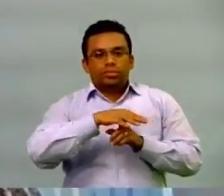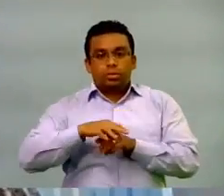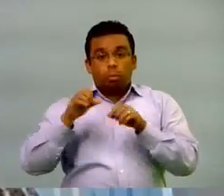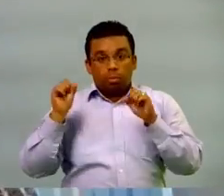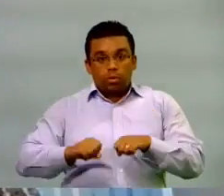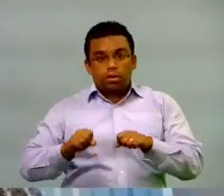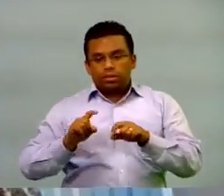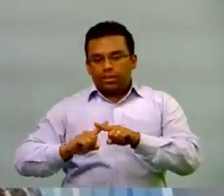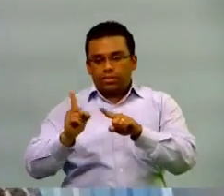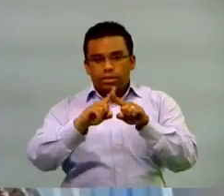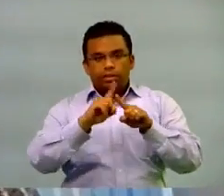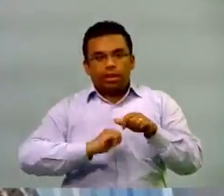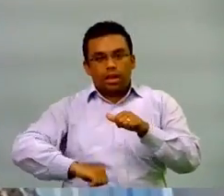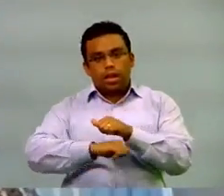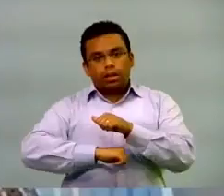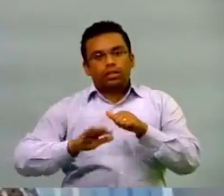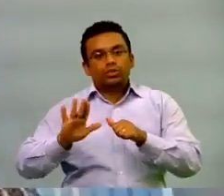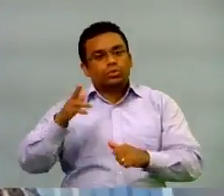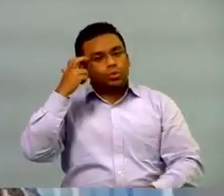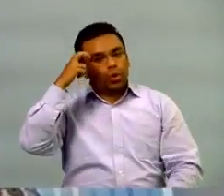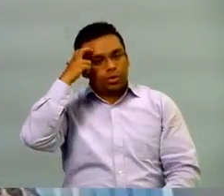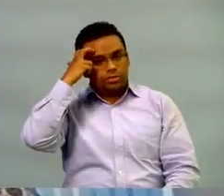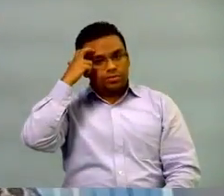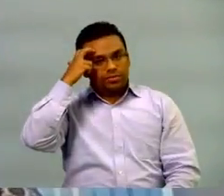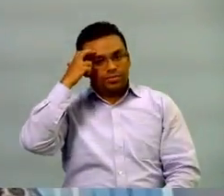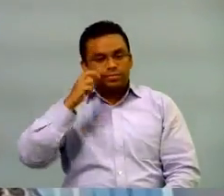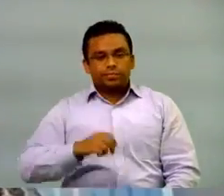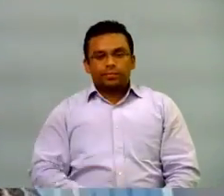las distintas áreas del conocimiento.